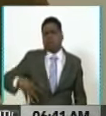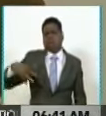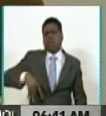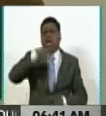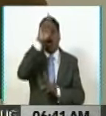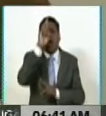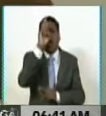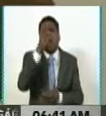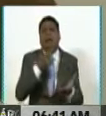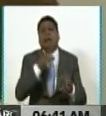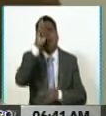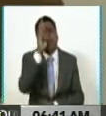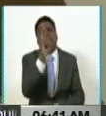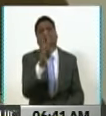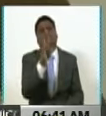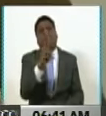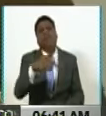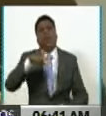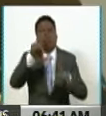al campesino.